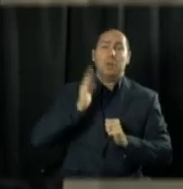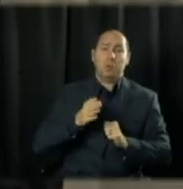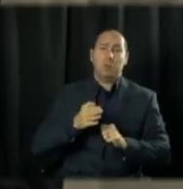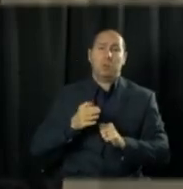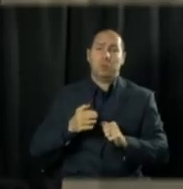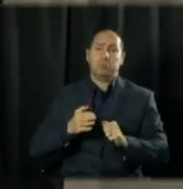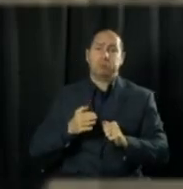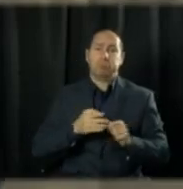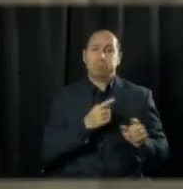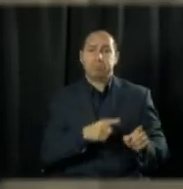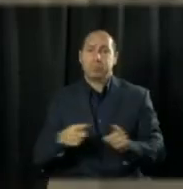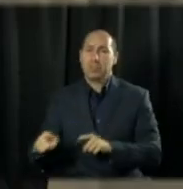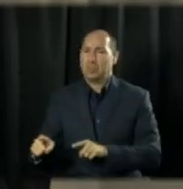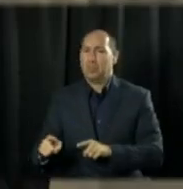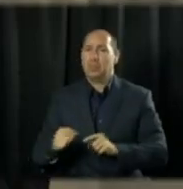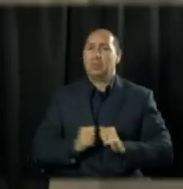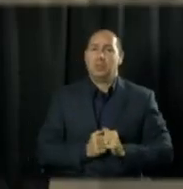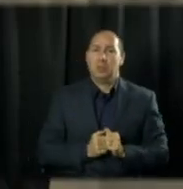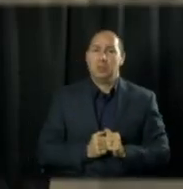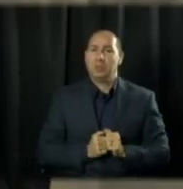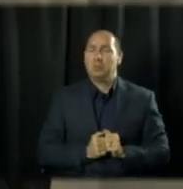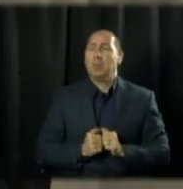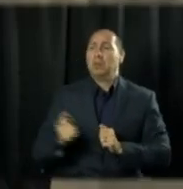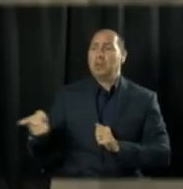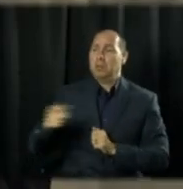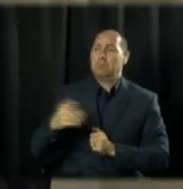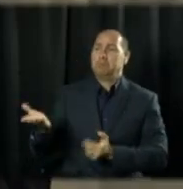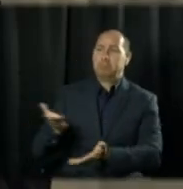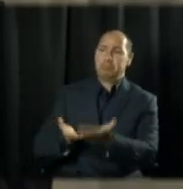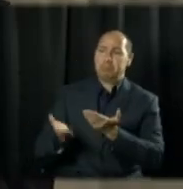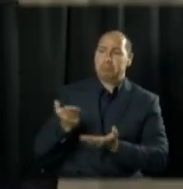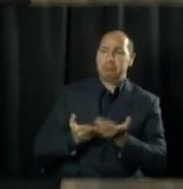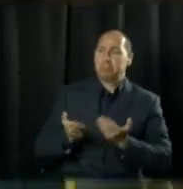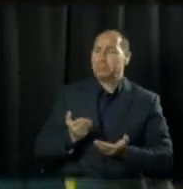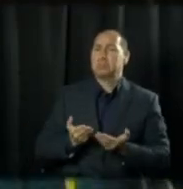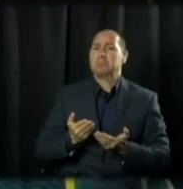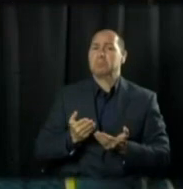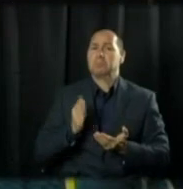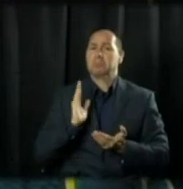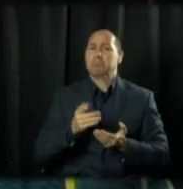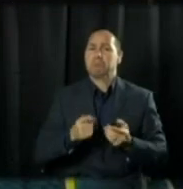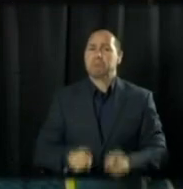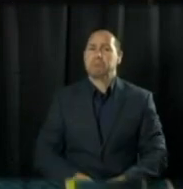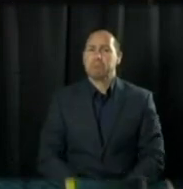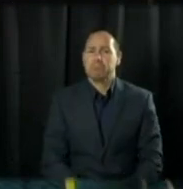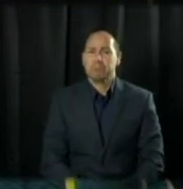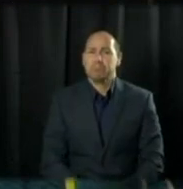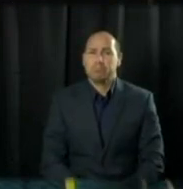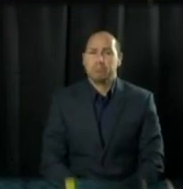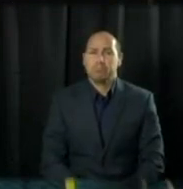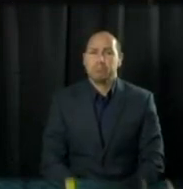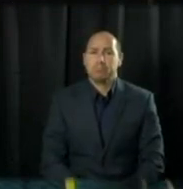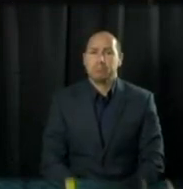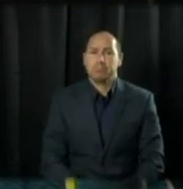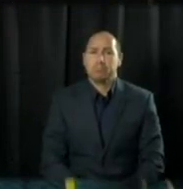y en lugar de ahorrarlo y tener un resultado negativo.